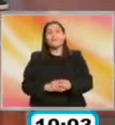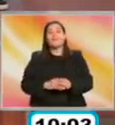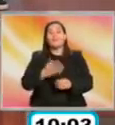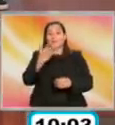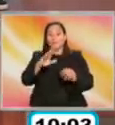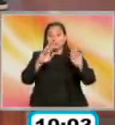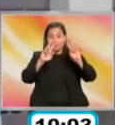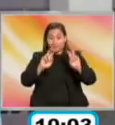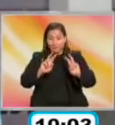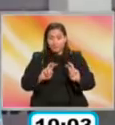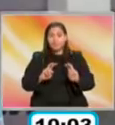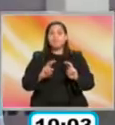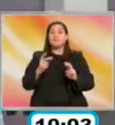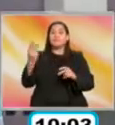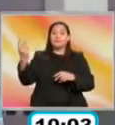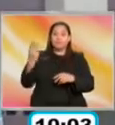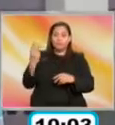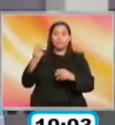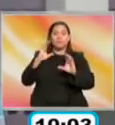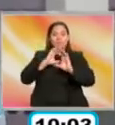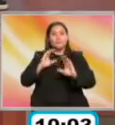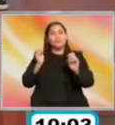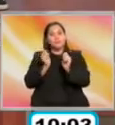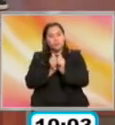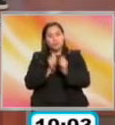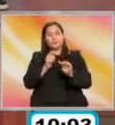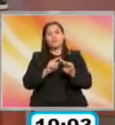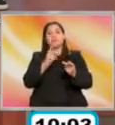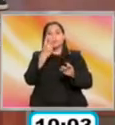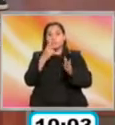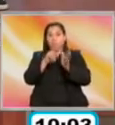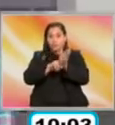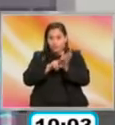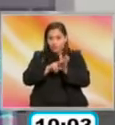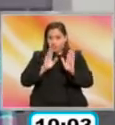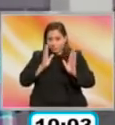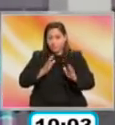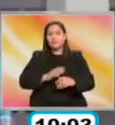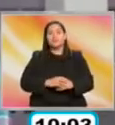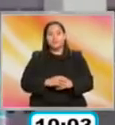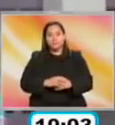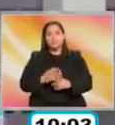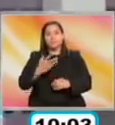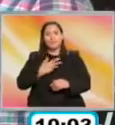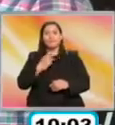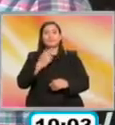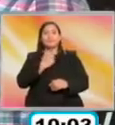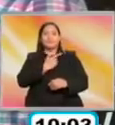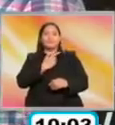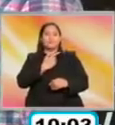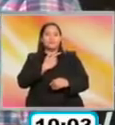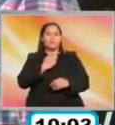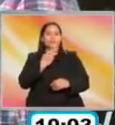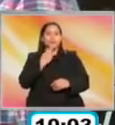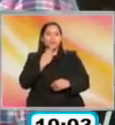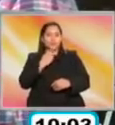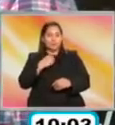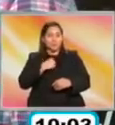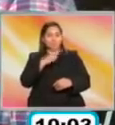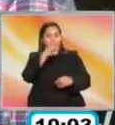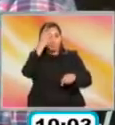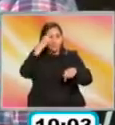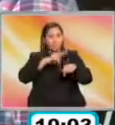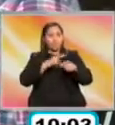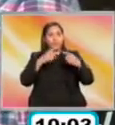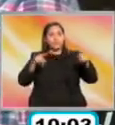sencillos, tienes duetos, tienes 2 videoclips ya. 2 videoclips, tenemos el de Úsame, Ajá. que mi director de música